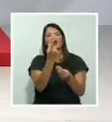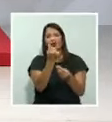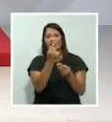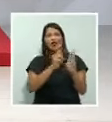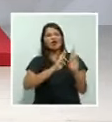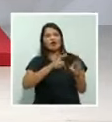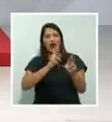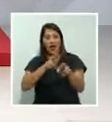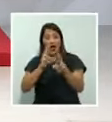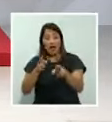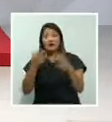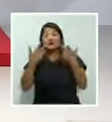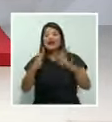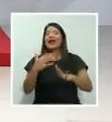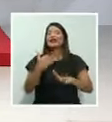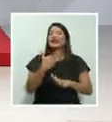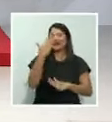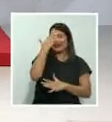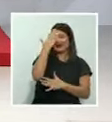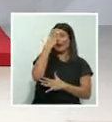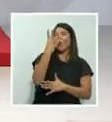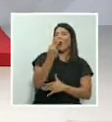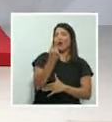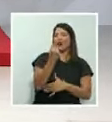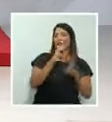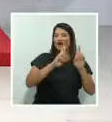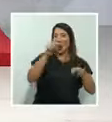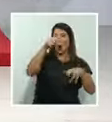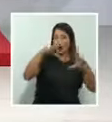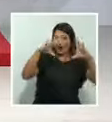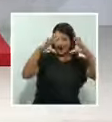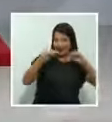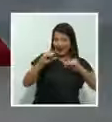el monto que regalamos esta tarde. Y es